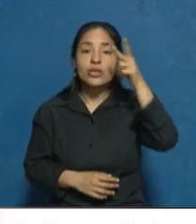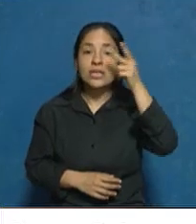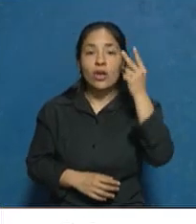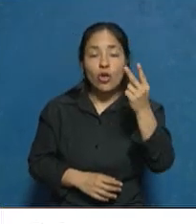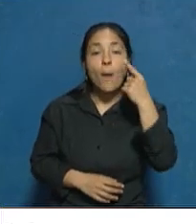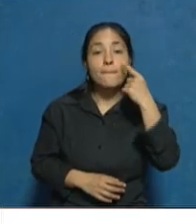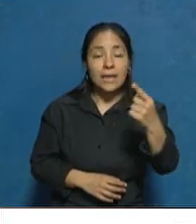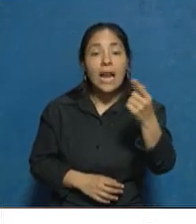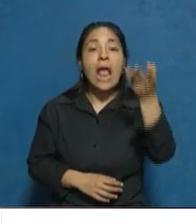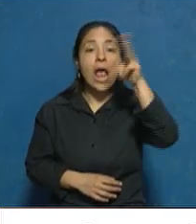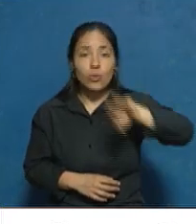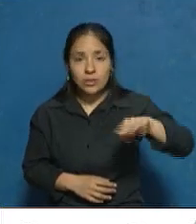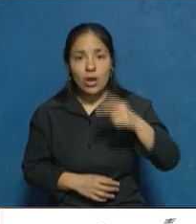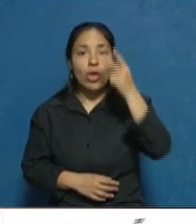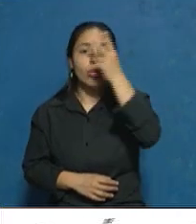282.000 euros.